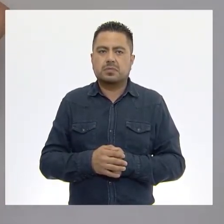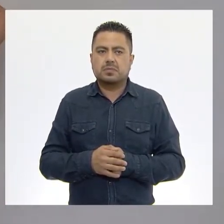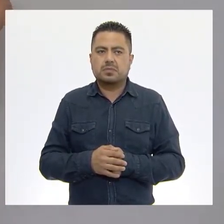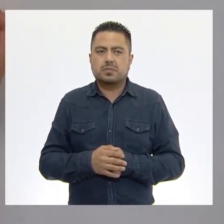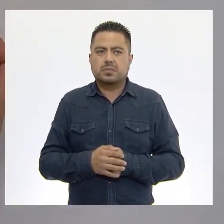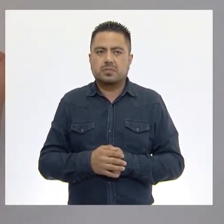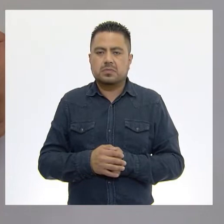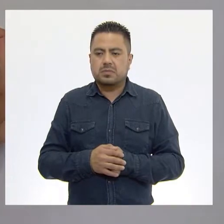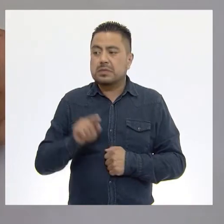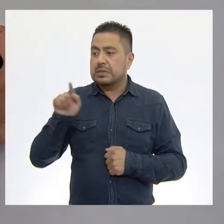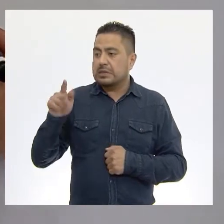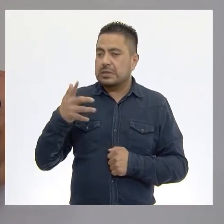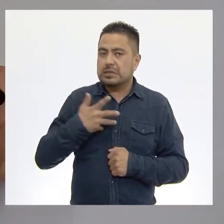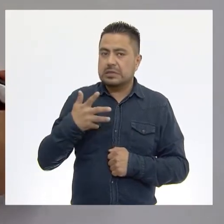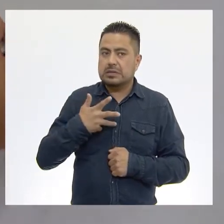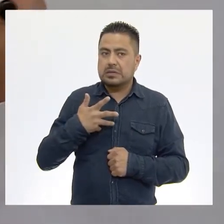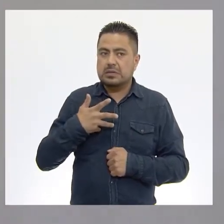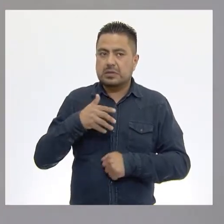Y aquí tendríamos